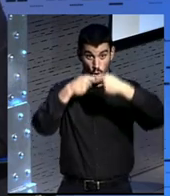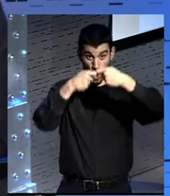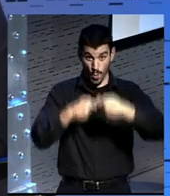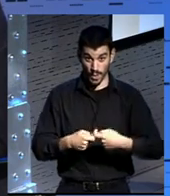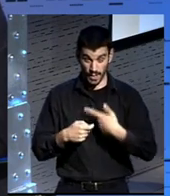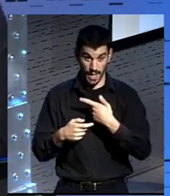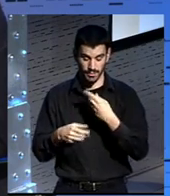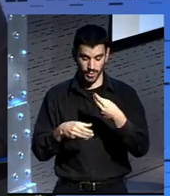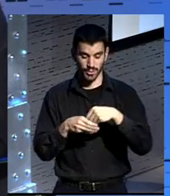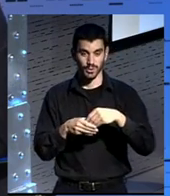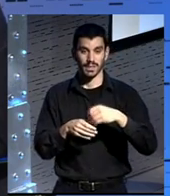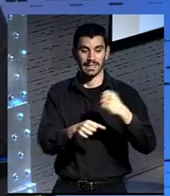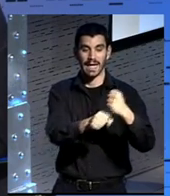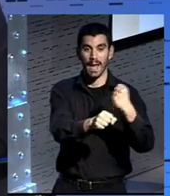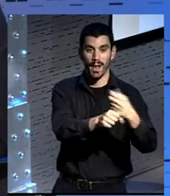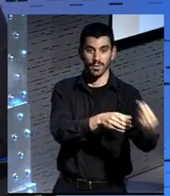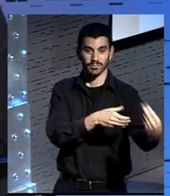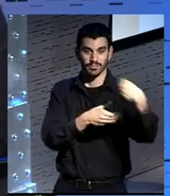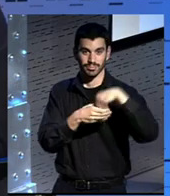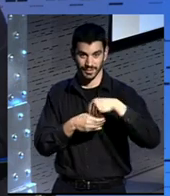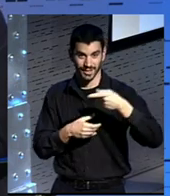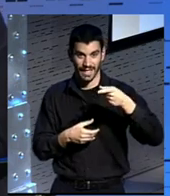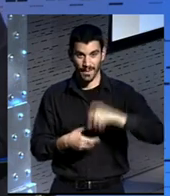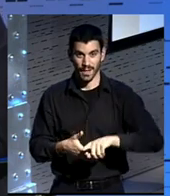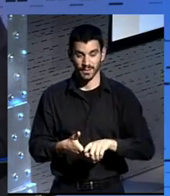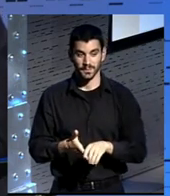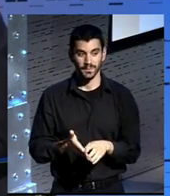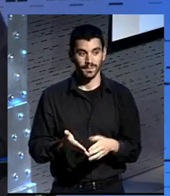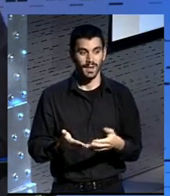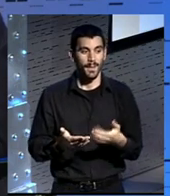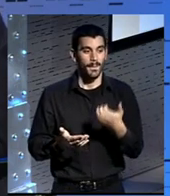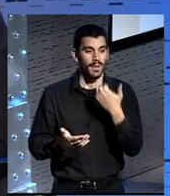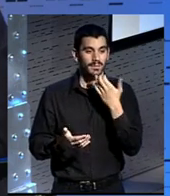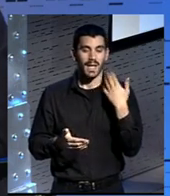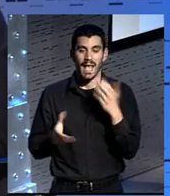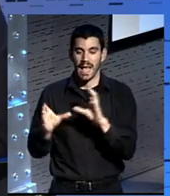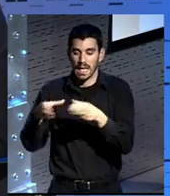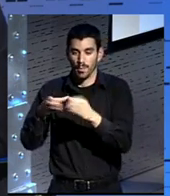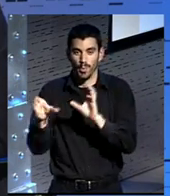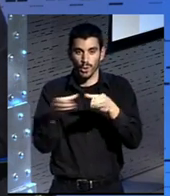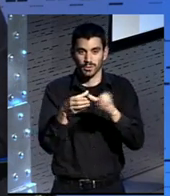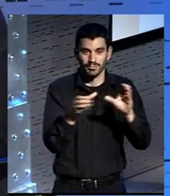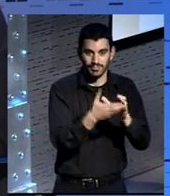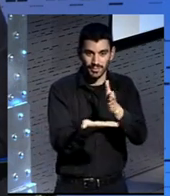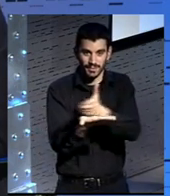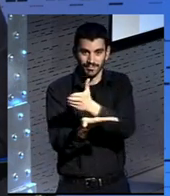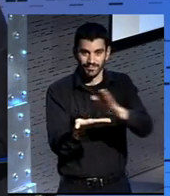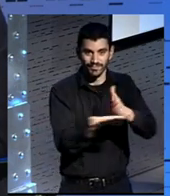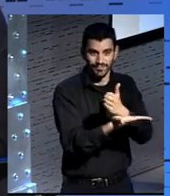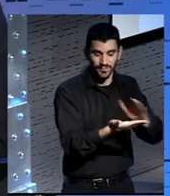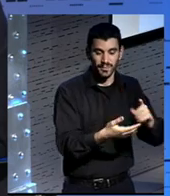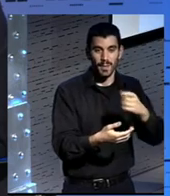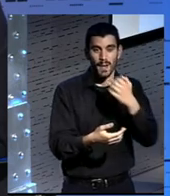fronteras de los equipos y de las personas que están en la relación directa con